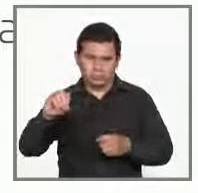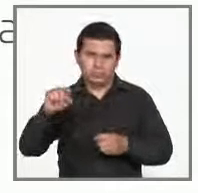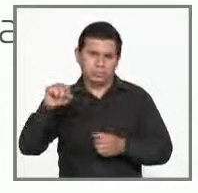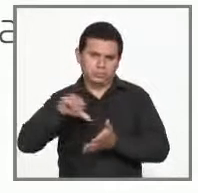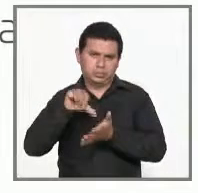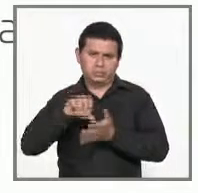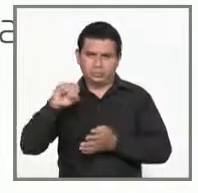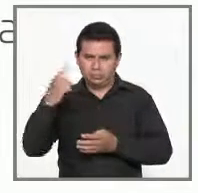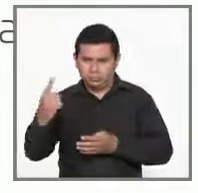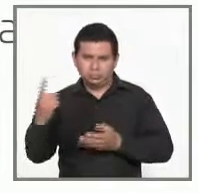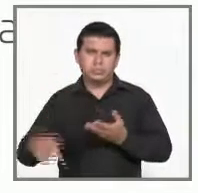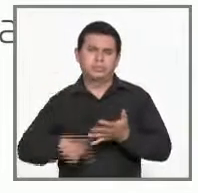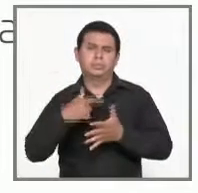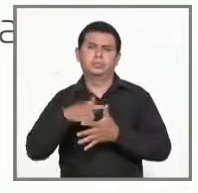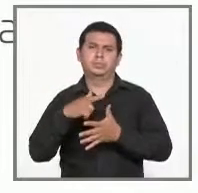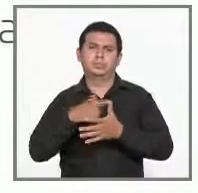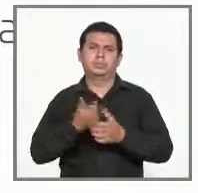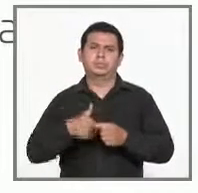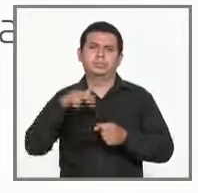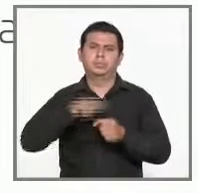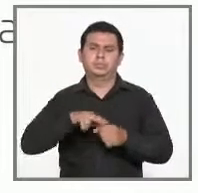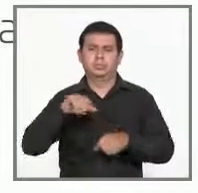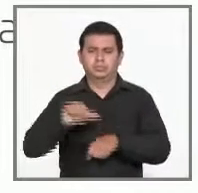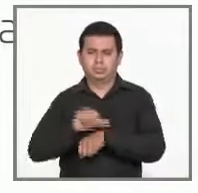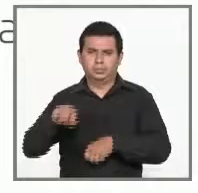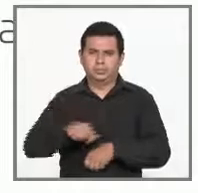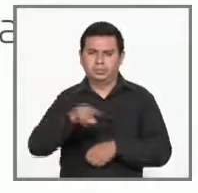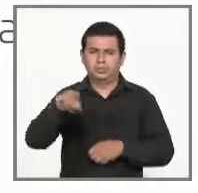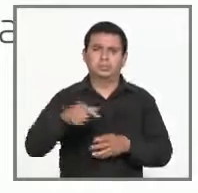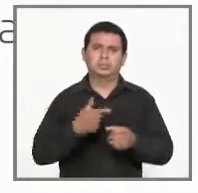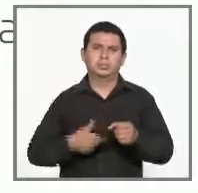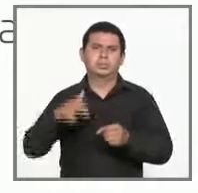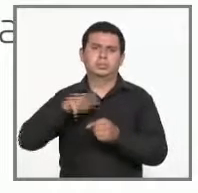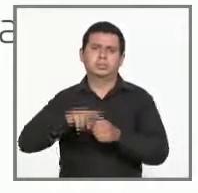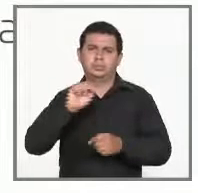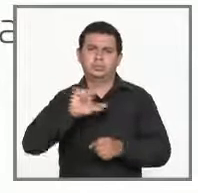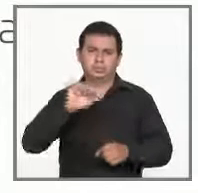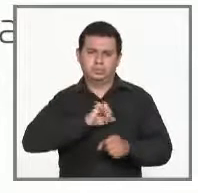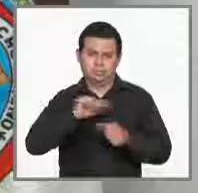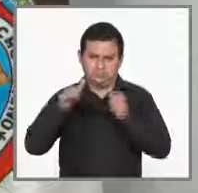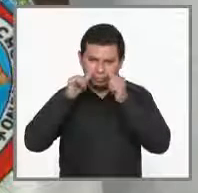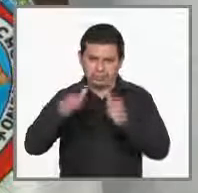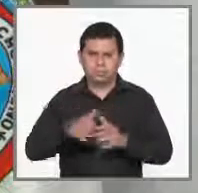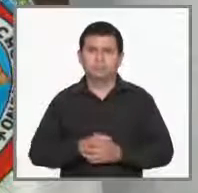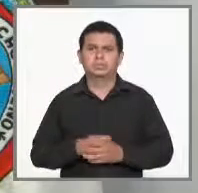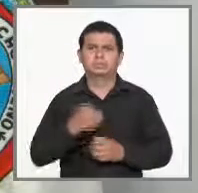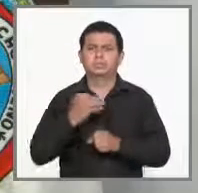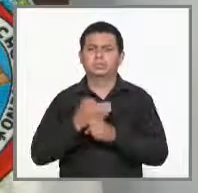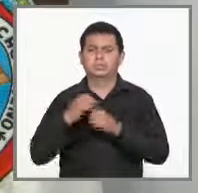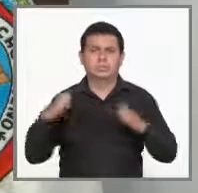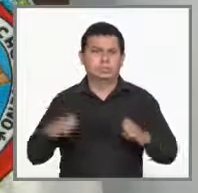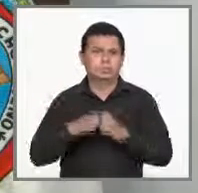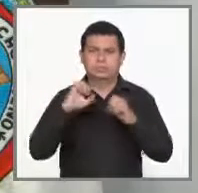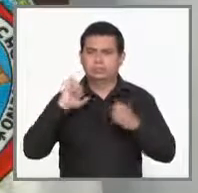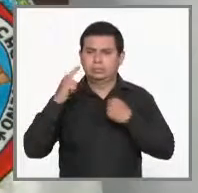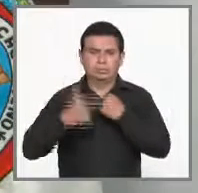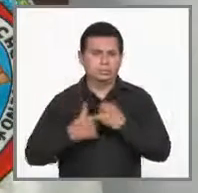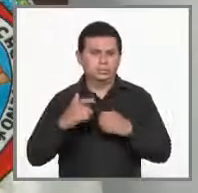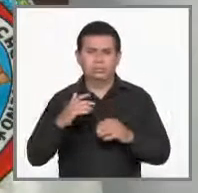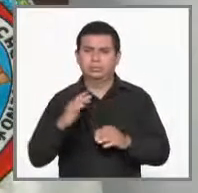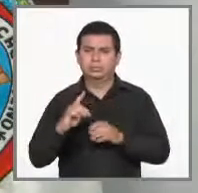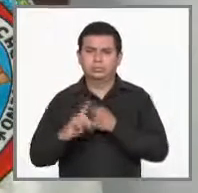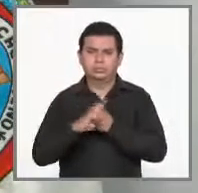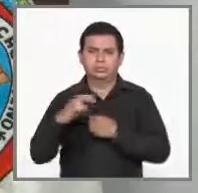urbano número 1 hospital móvil y el hospital regional de alta especialidad ante cualquier tema de emergencia